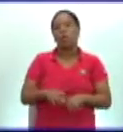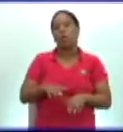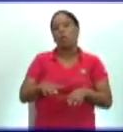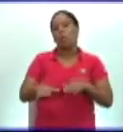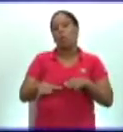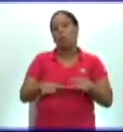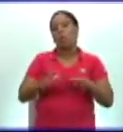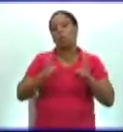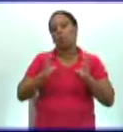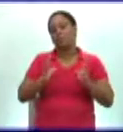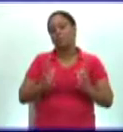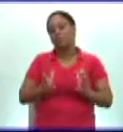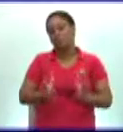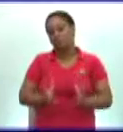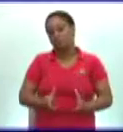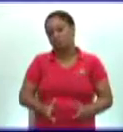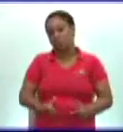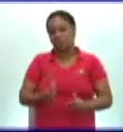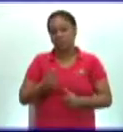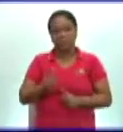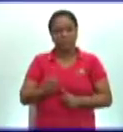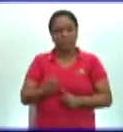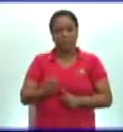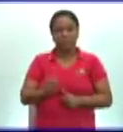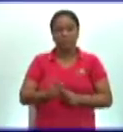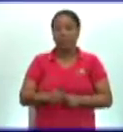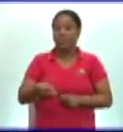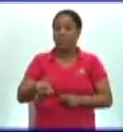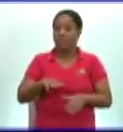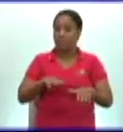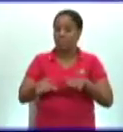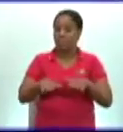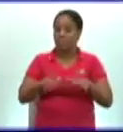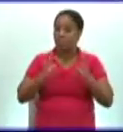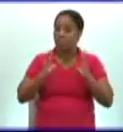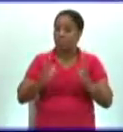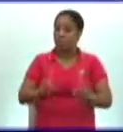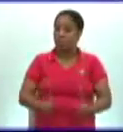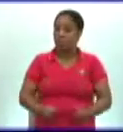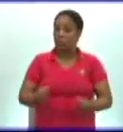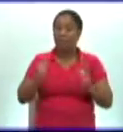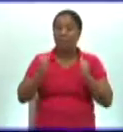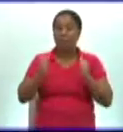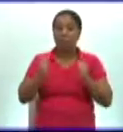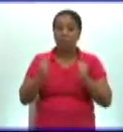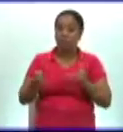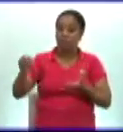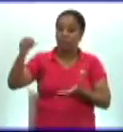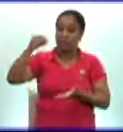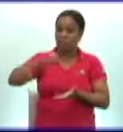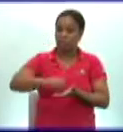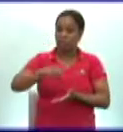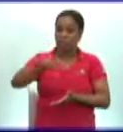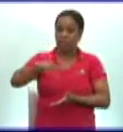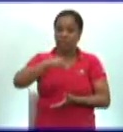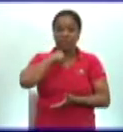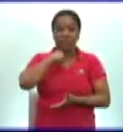aproximadamente uniforme. Si es un movimiento uniforme, las fuerzas que actúan, en este caso,